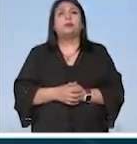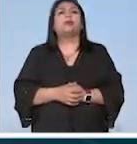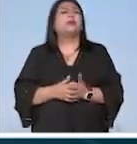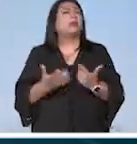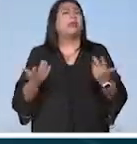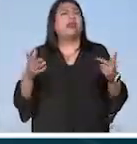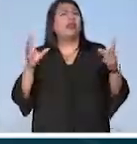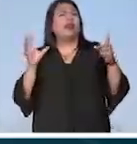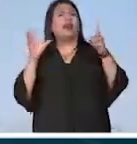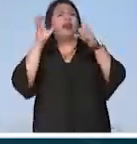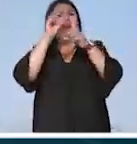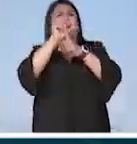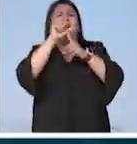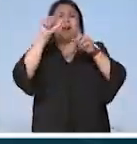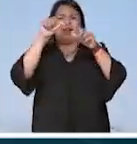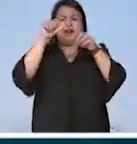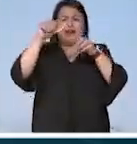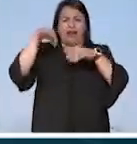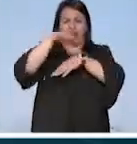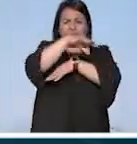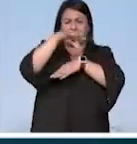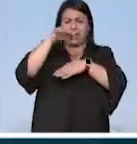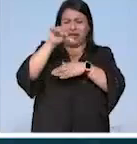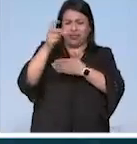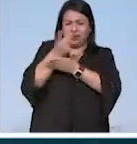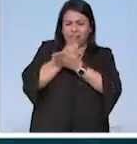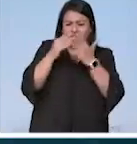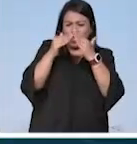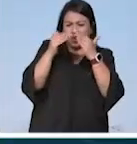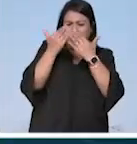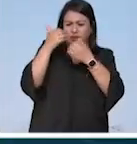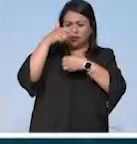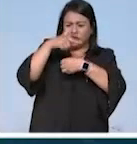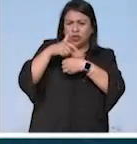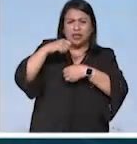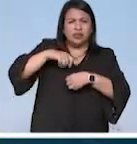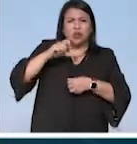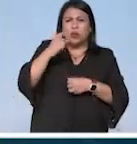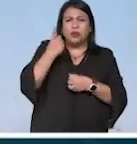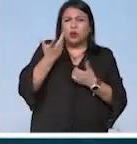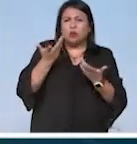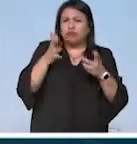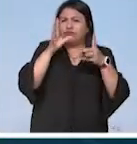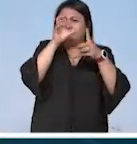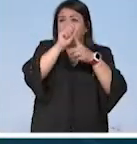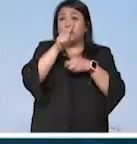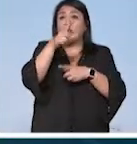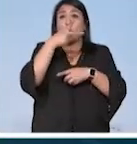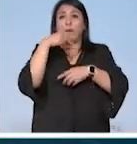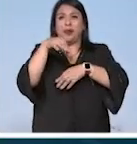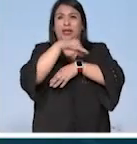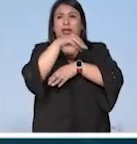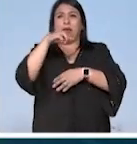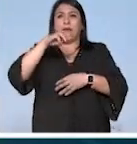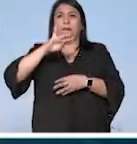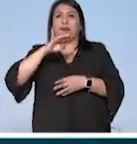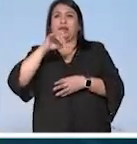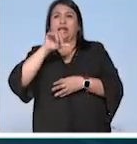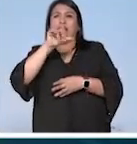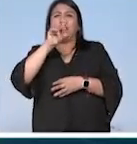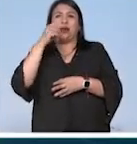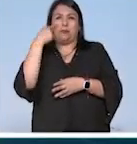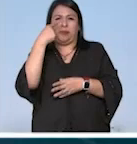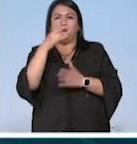Cuáles son los retos que enfrenta la arquitectura en el diseño de la vivienda social en el siglo XXI el arquitecto mikel Adrián